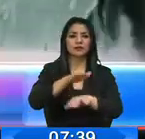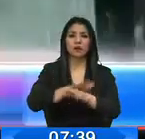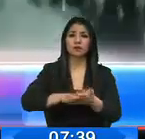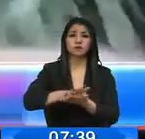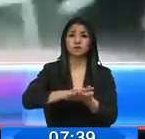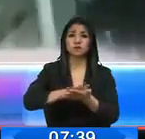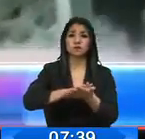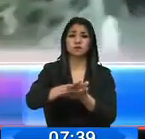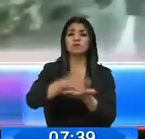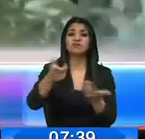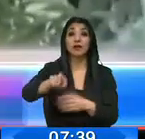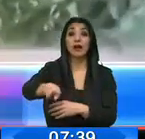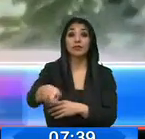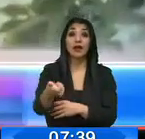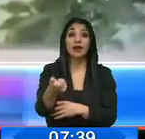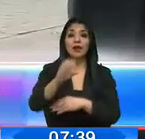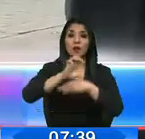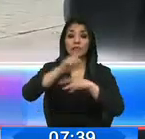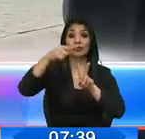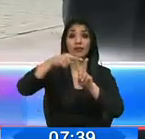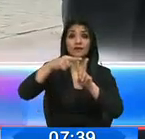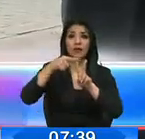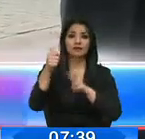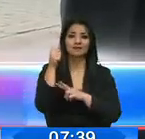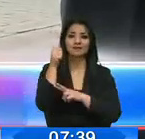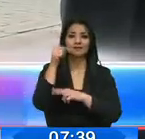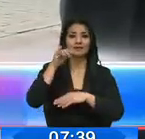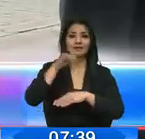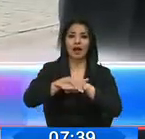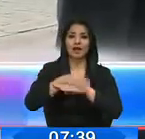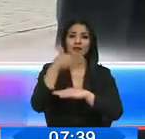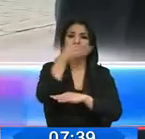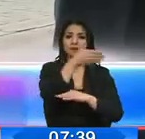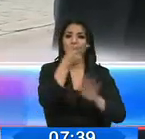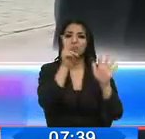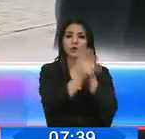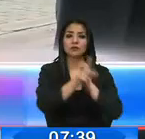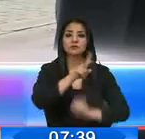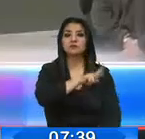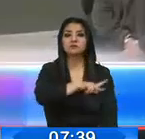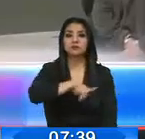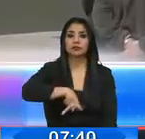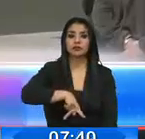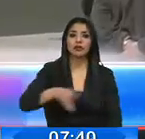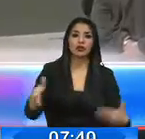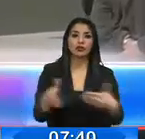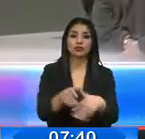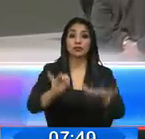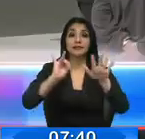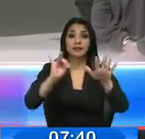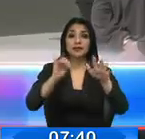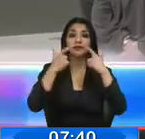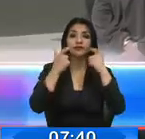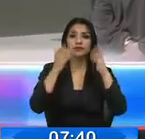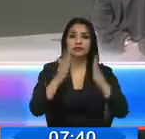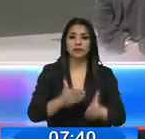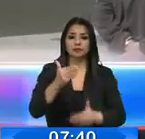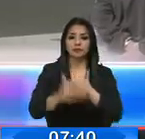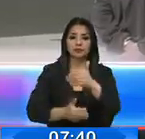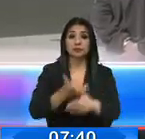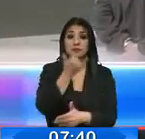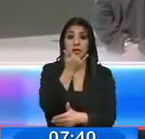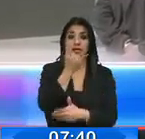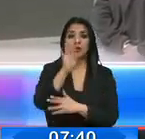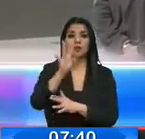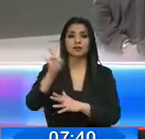registrados en Ecuador TV, acudió esta misma tarde a la Fiscalía para interponer una denuncia a título personal contra 7 fiscales por fraude procesal y